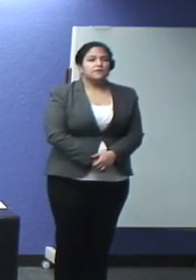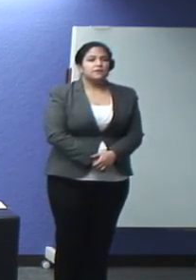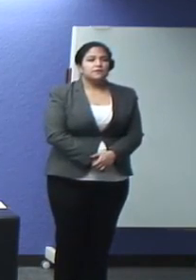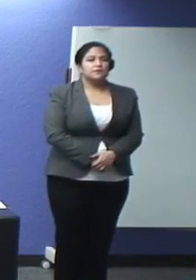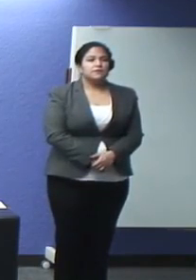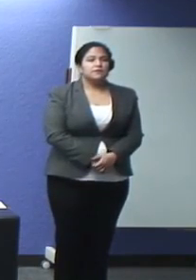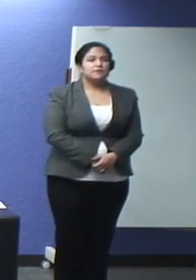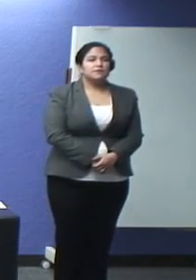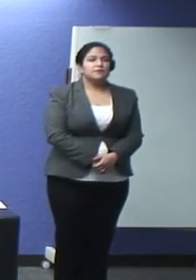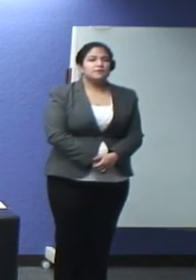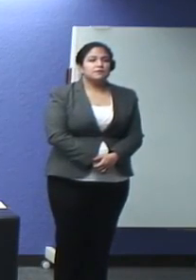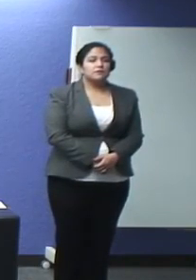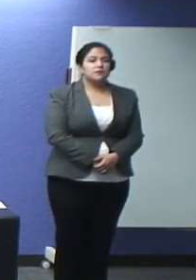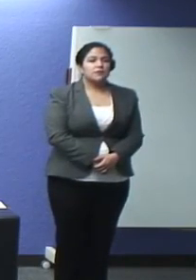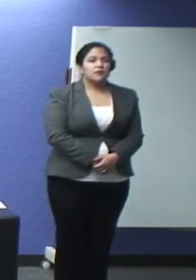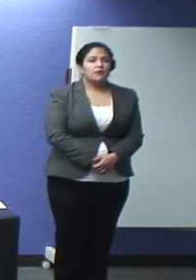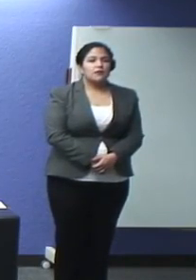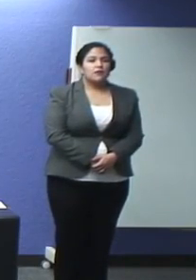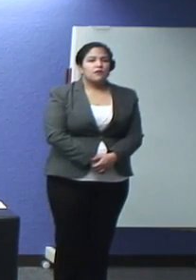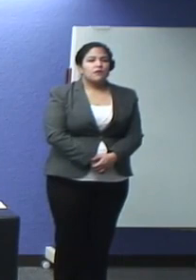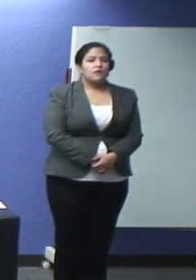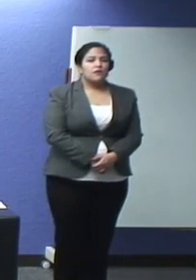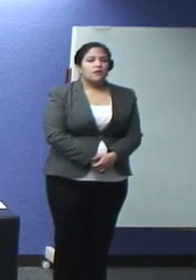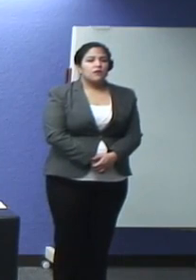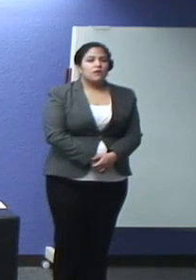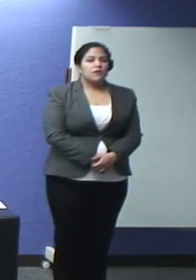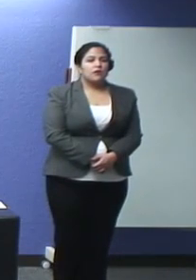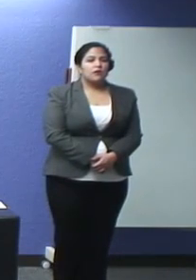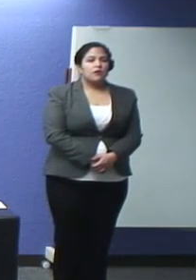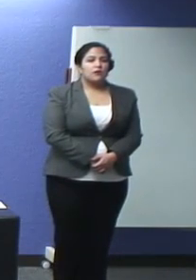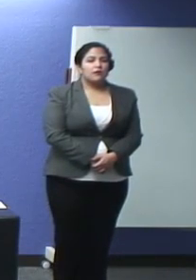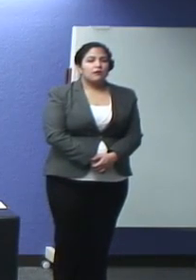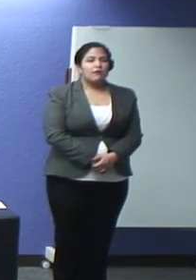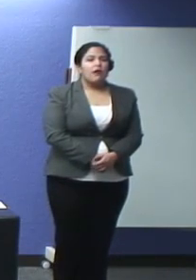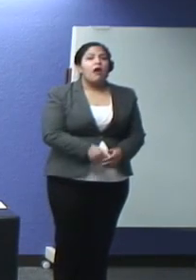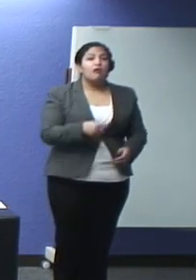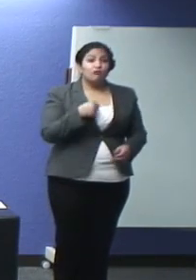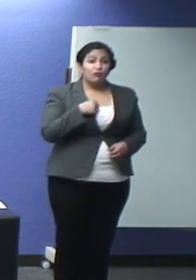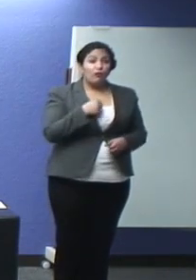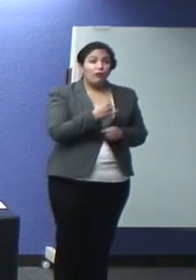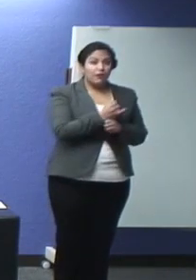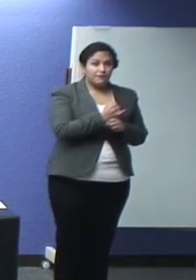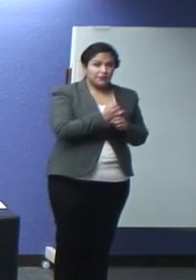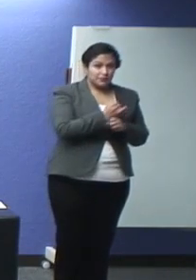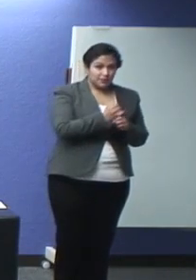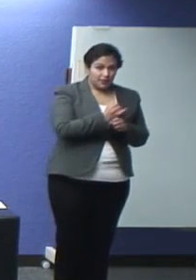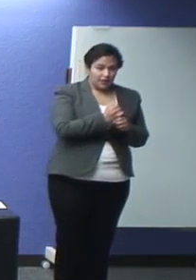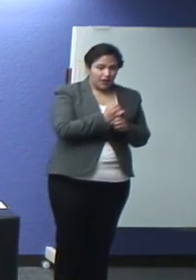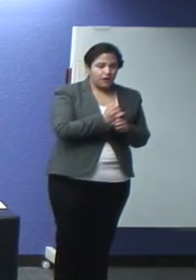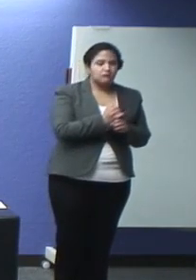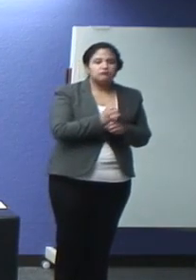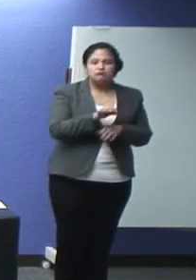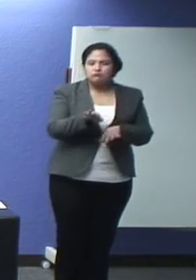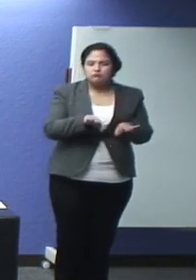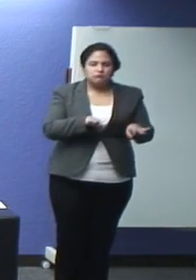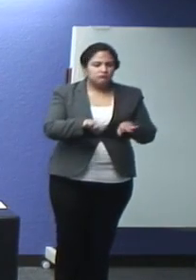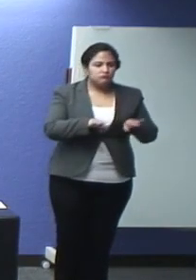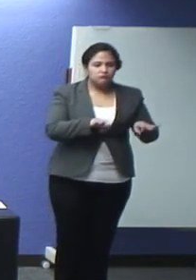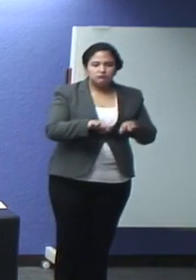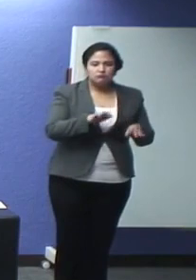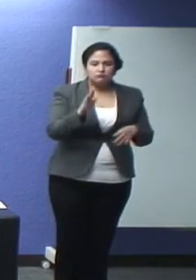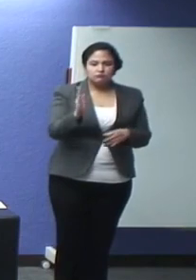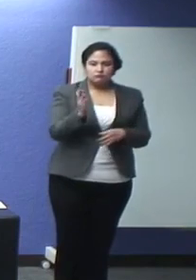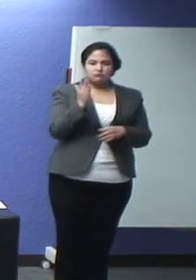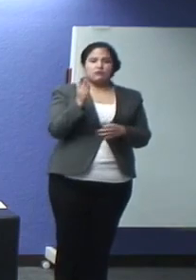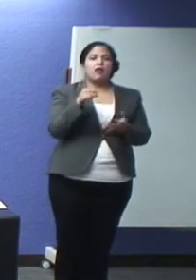el ángulo desde el que yo estoy acercándome a los modelos de la discapacidad. De alguna manera quizá va a